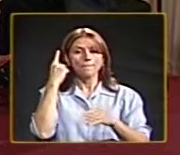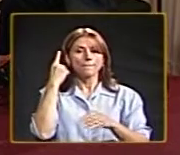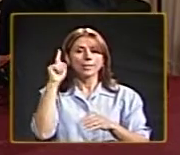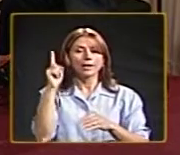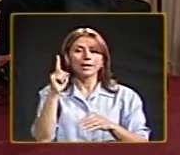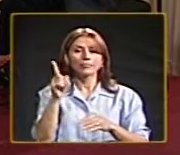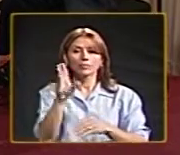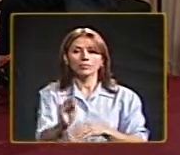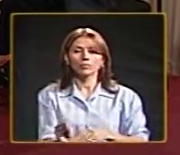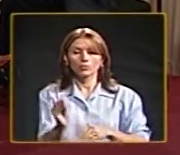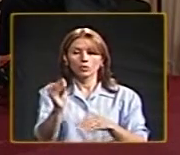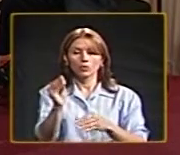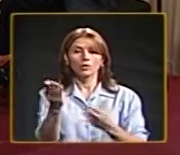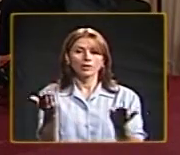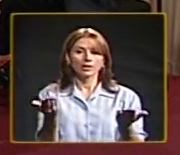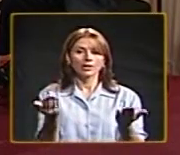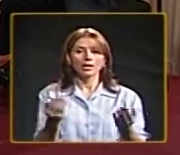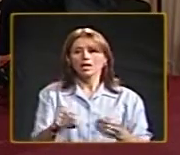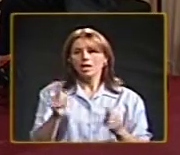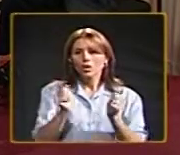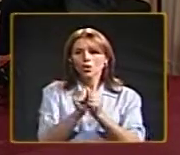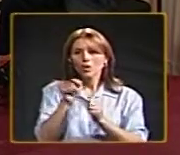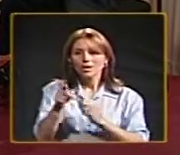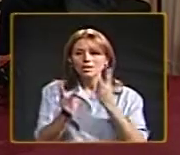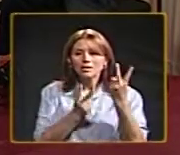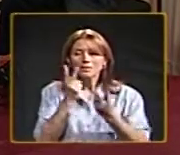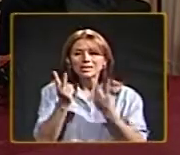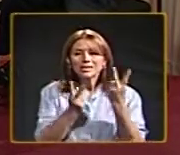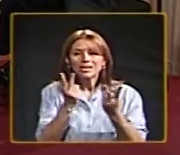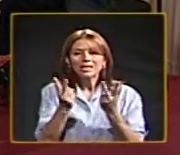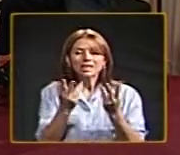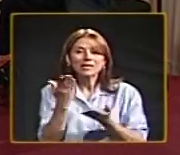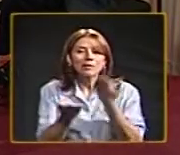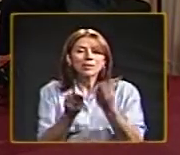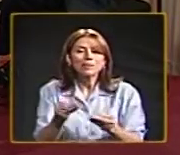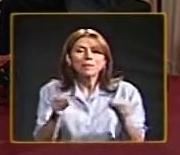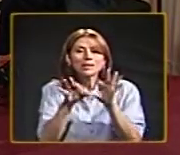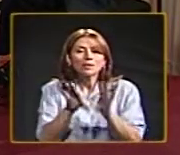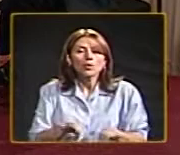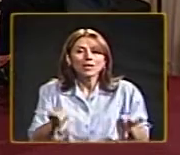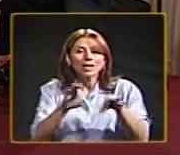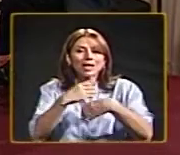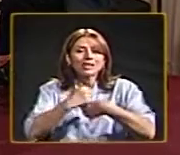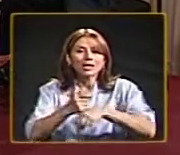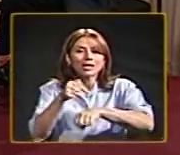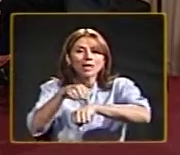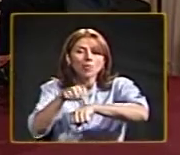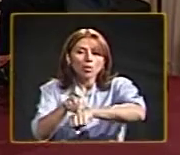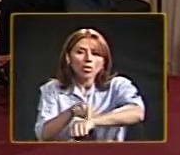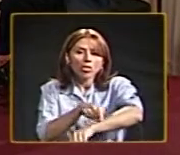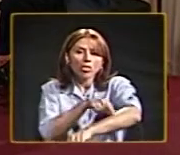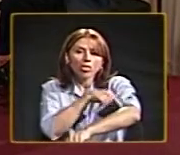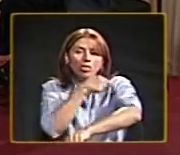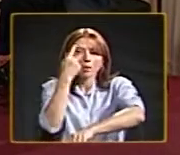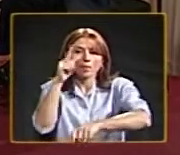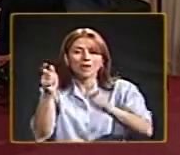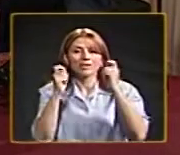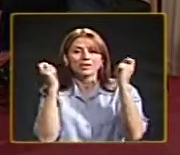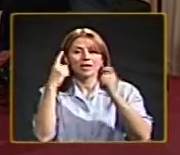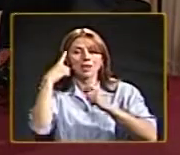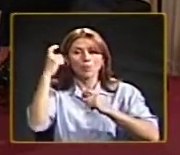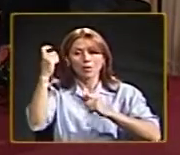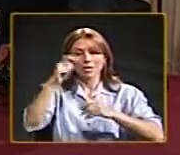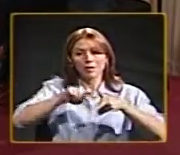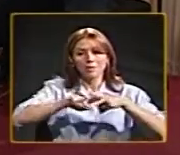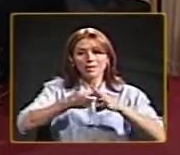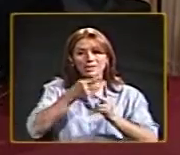con todas estas visitas y demás, hacer un periodo más grande como periodo del festival? Porque empieza, ¿qué? Miércoles y termina domingo. Miércoles a domingo.